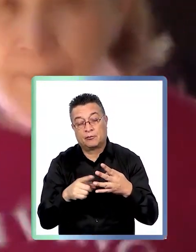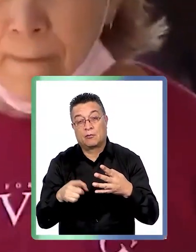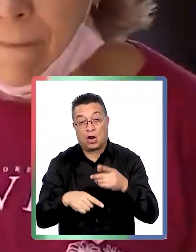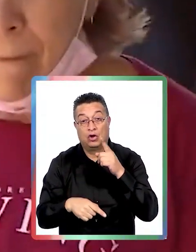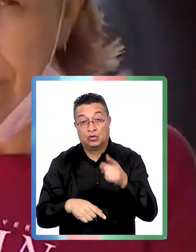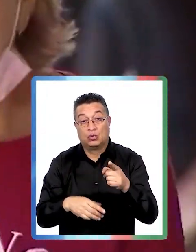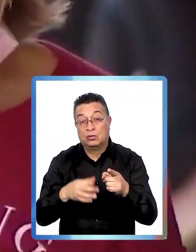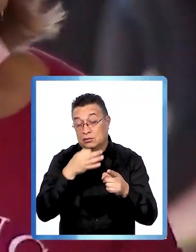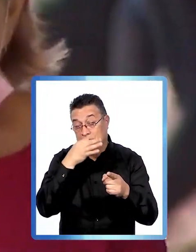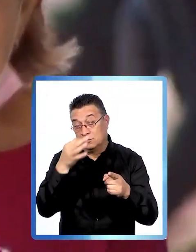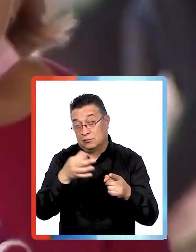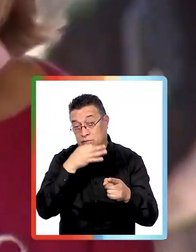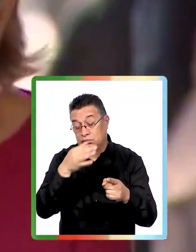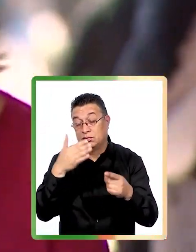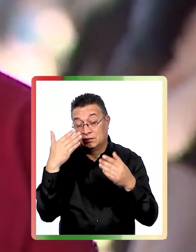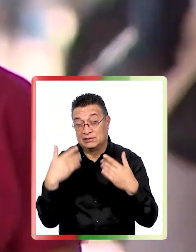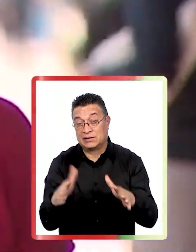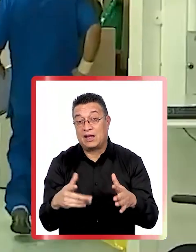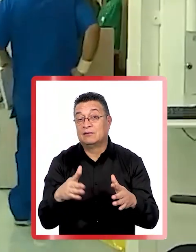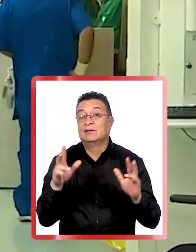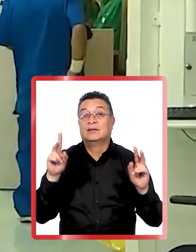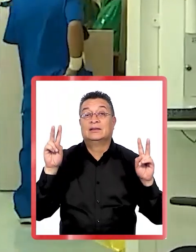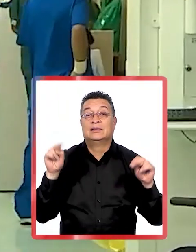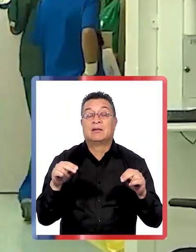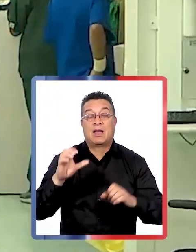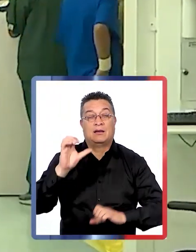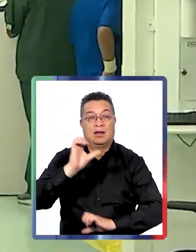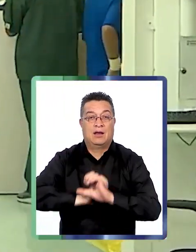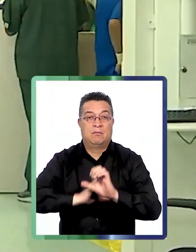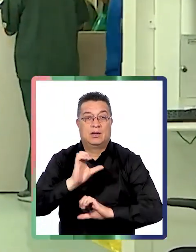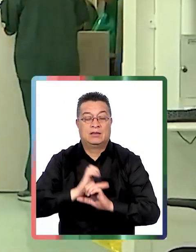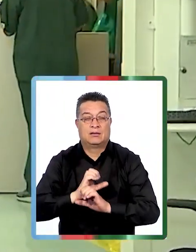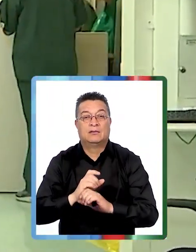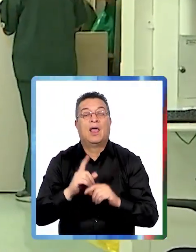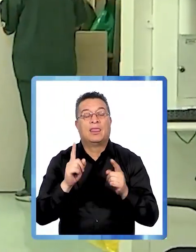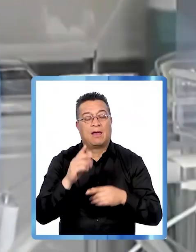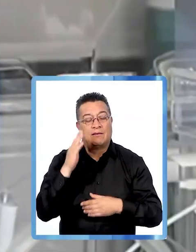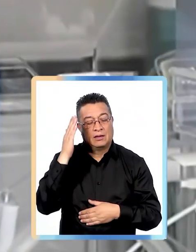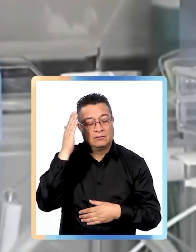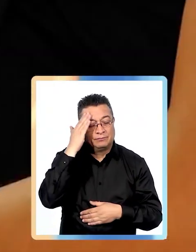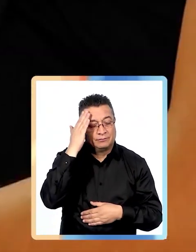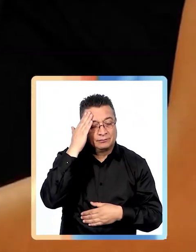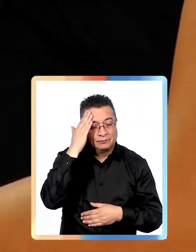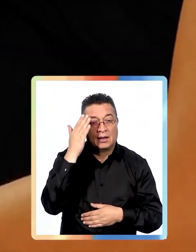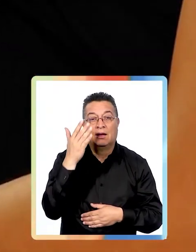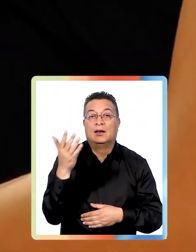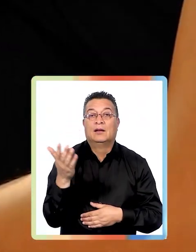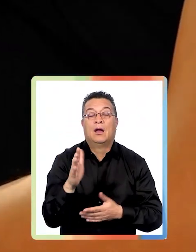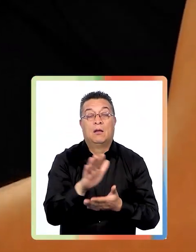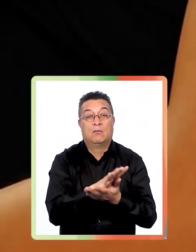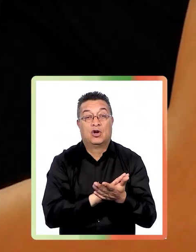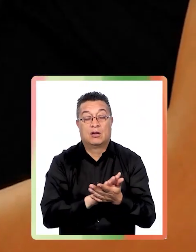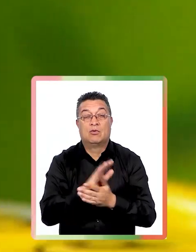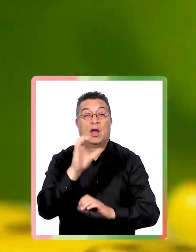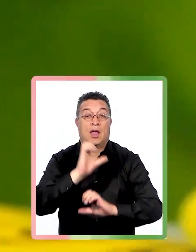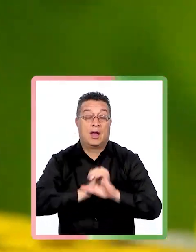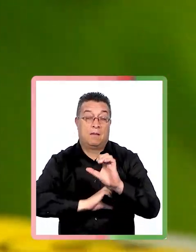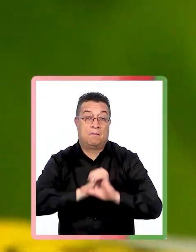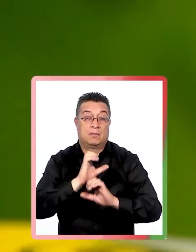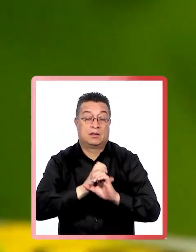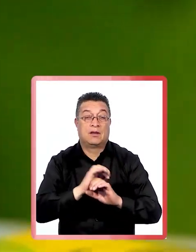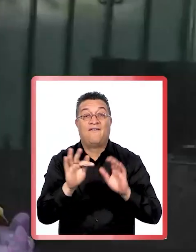misma acabas de mencionar desde el punto de vista de las empresas. Hay que recordar acá que, por ejemplo, empresas